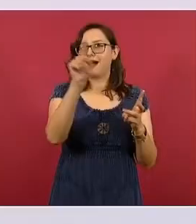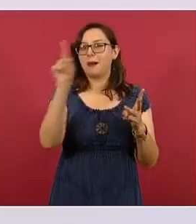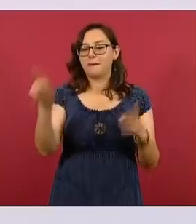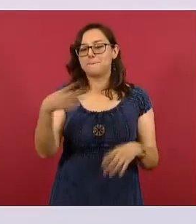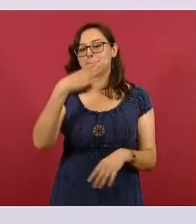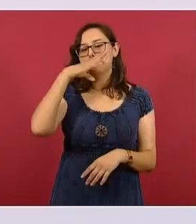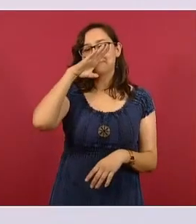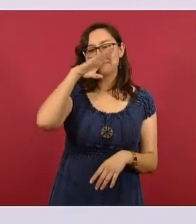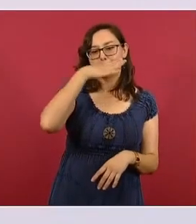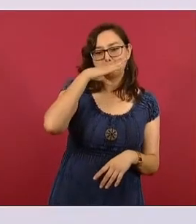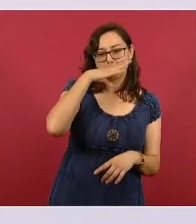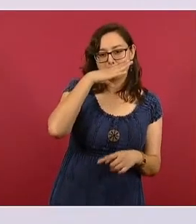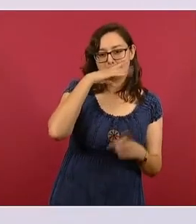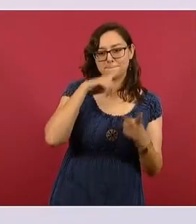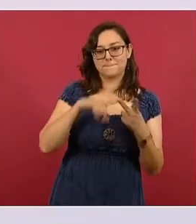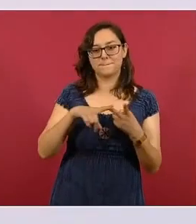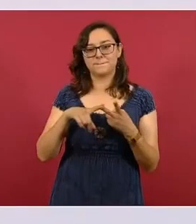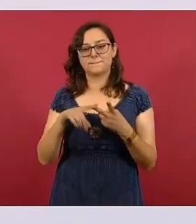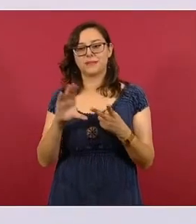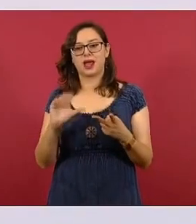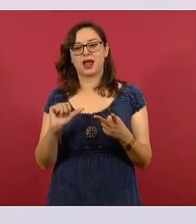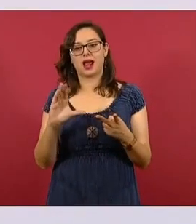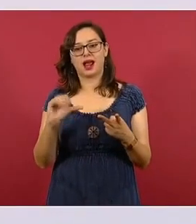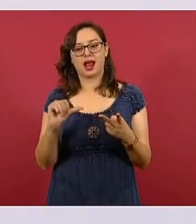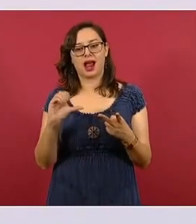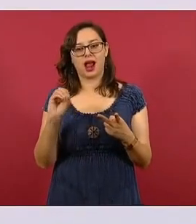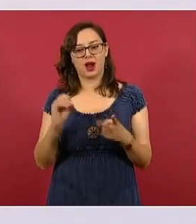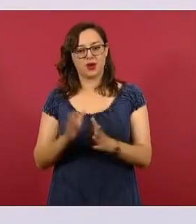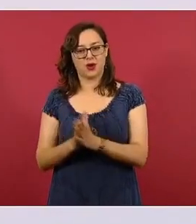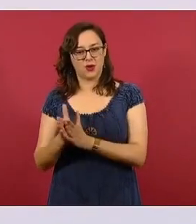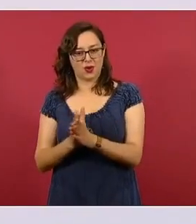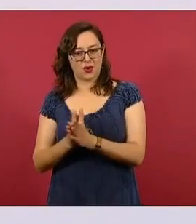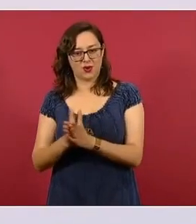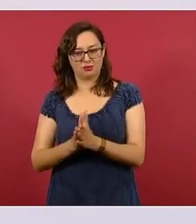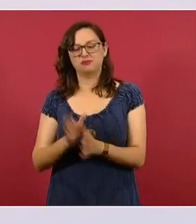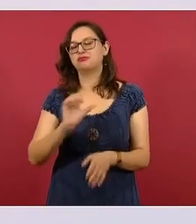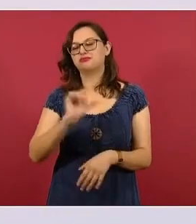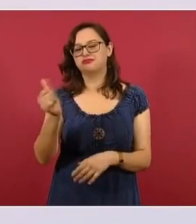cacao y de otros frutos de la tierra.